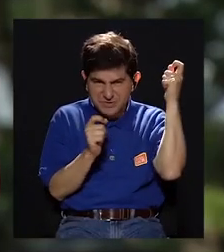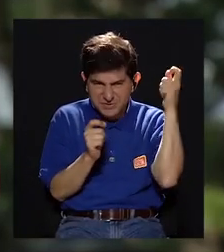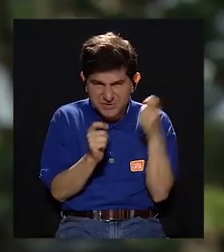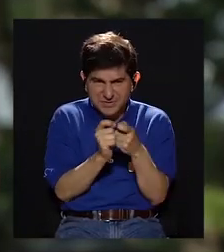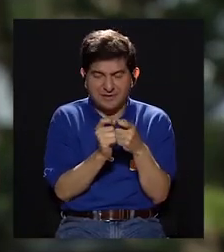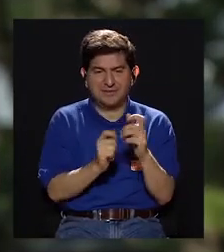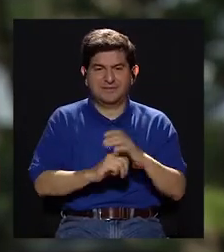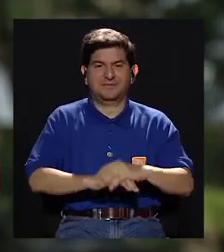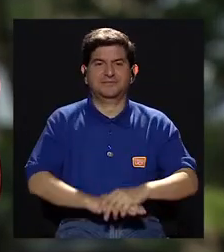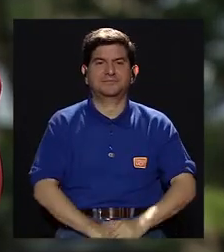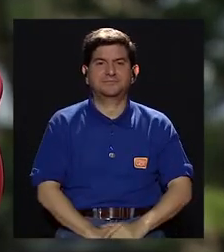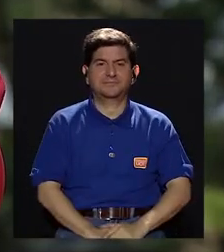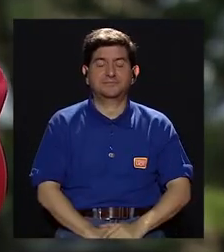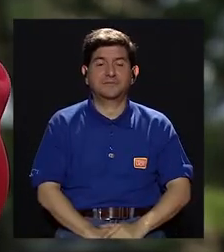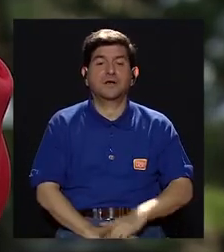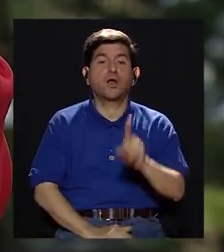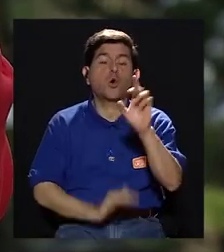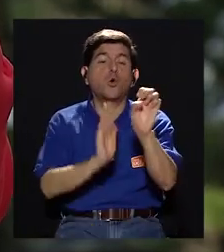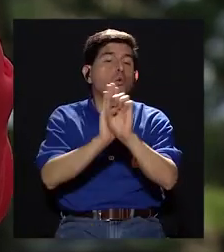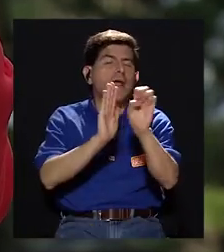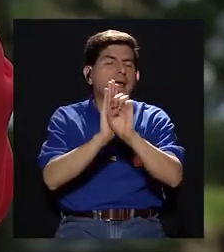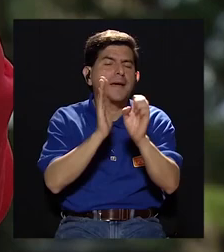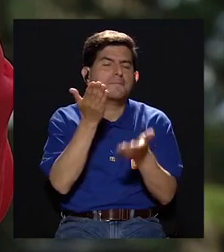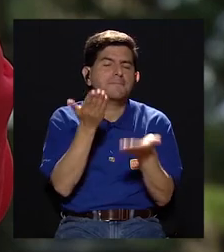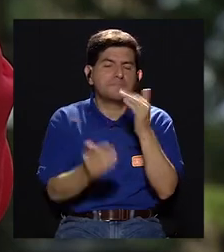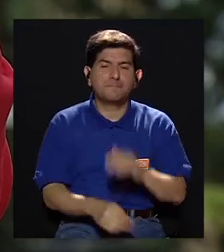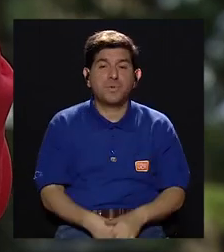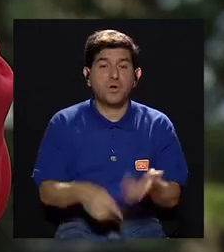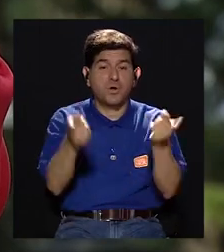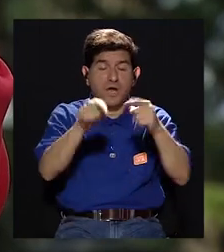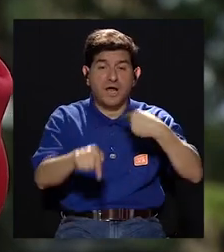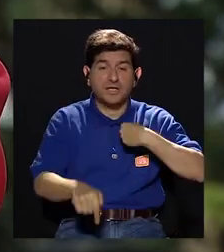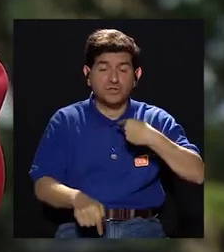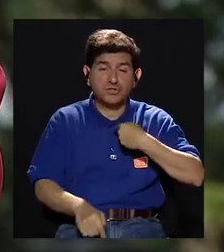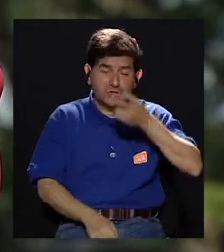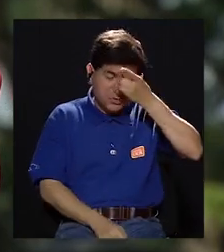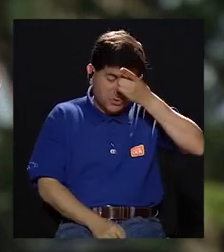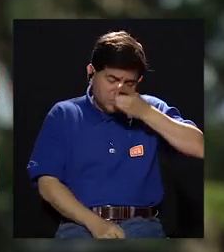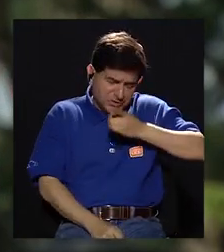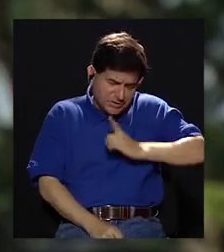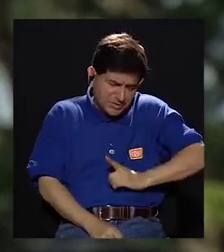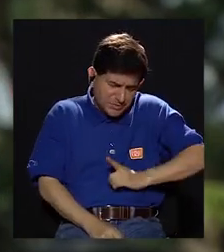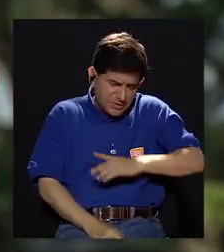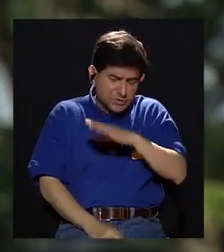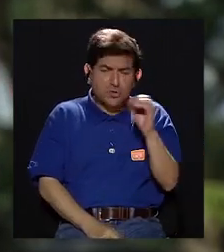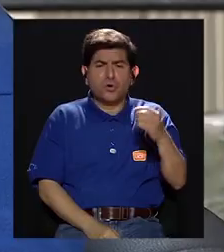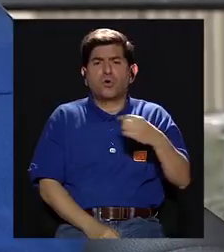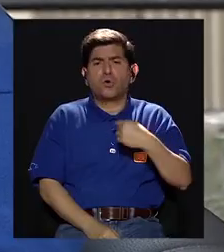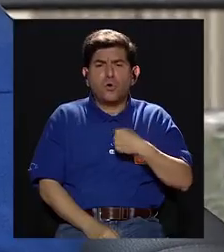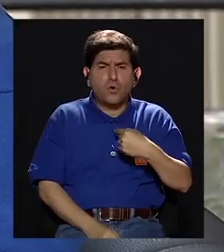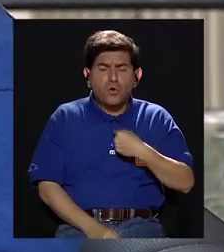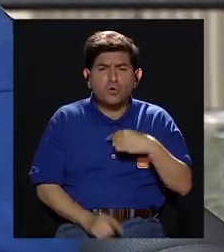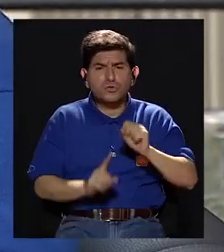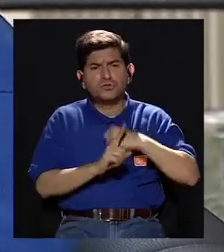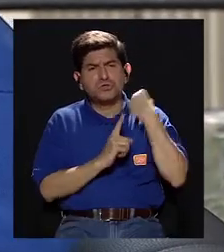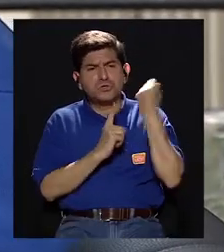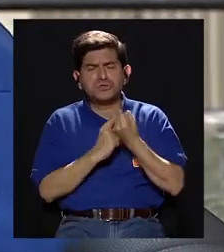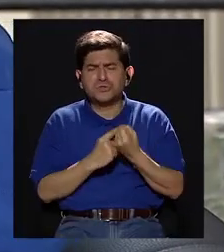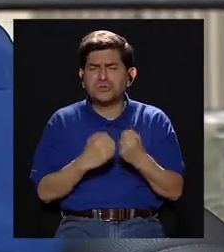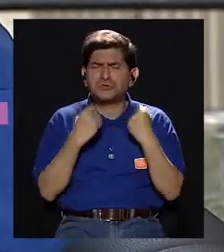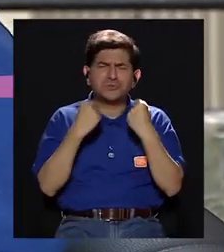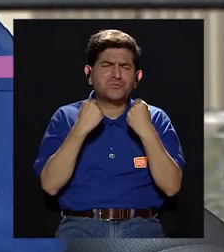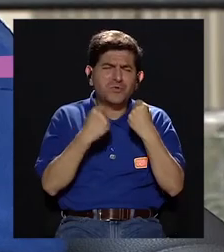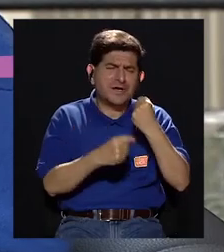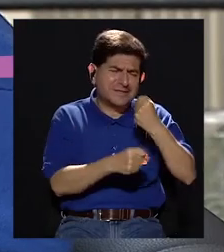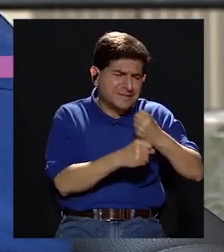específica. Ponemos un ejemplo, tal vez. Digamos, en caso de que yo tenga una depresión o en caso de que tenga una situación muy